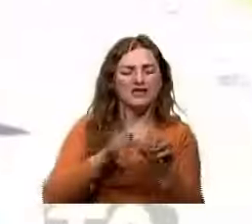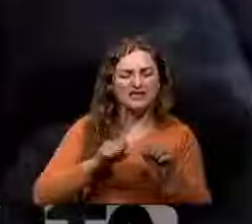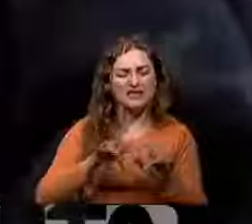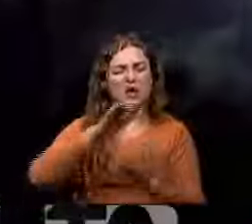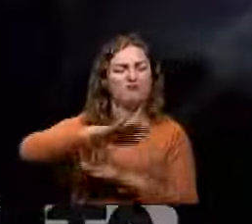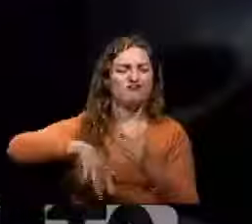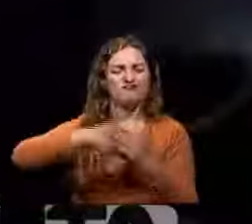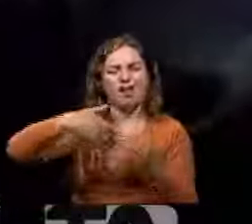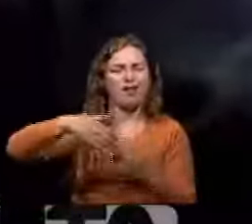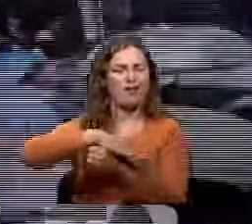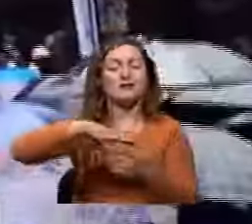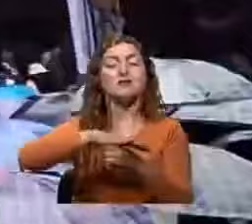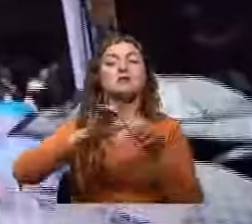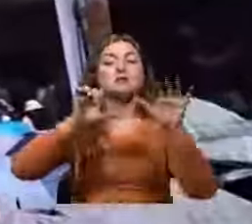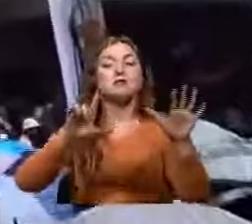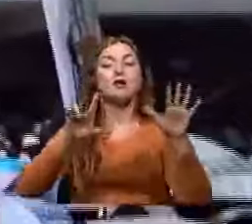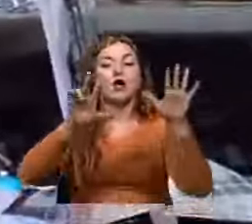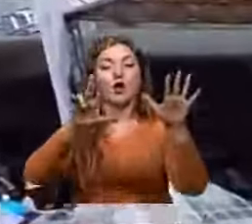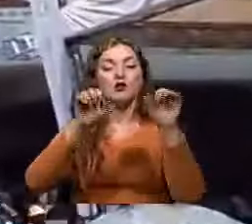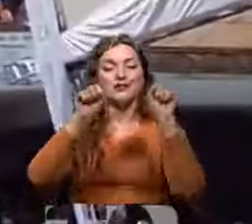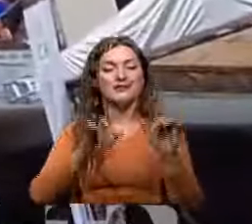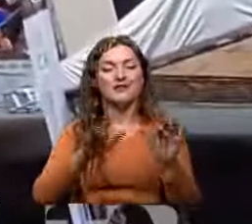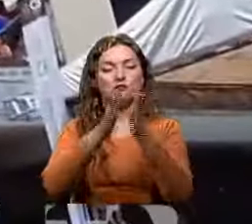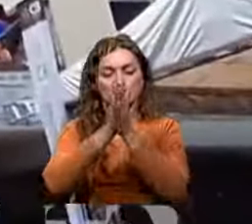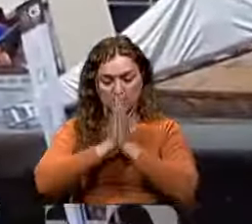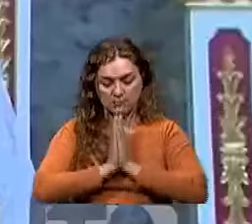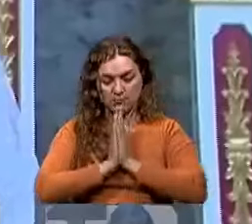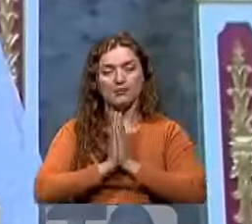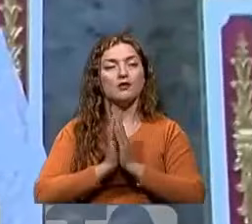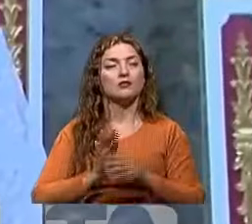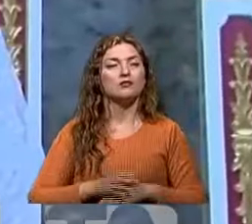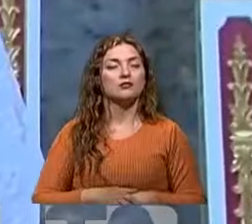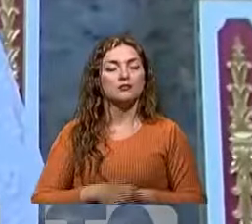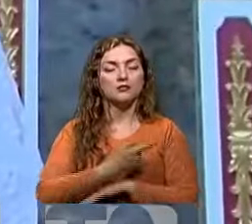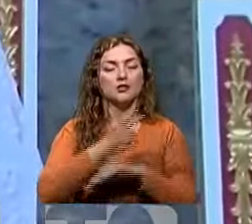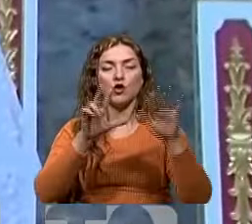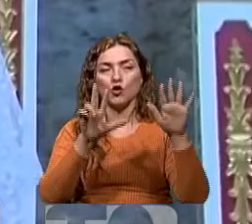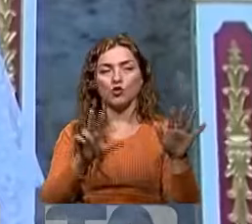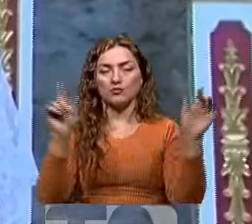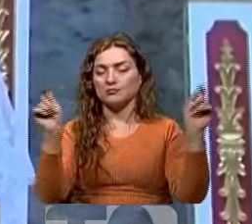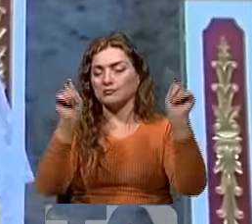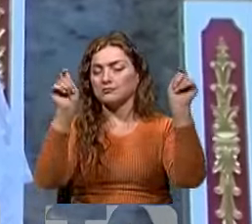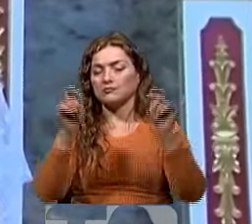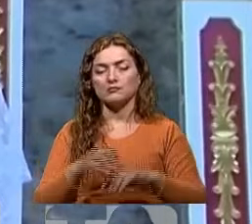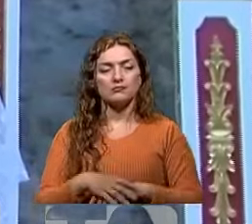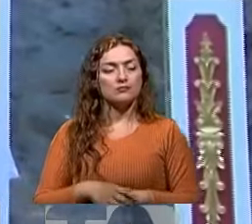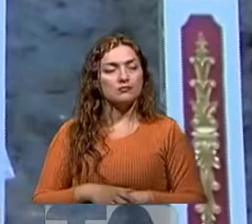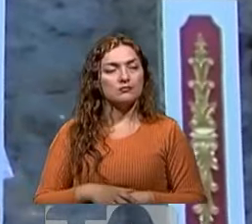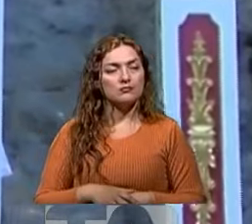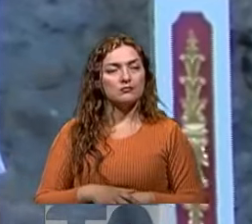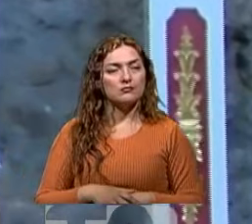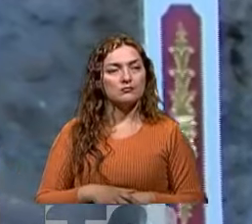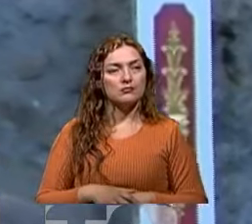Las más importantes el 7 y el 8 de septiembre con la misa campal. Es el día 8, que es la fiesta va a